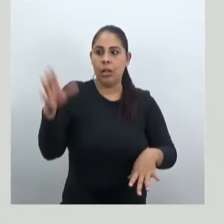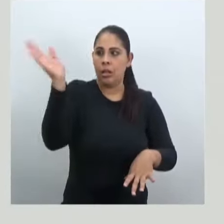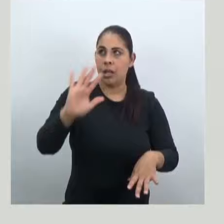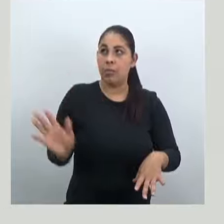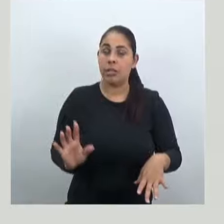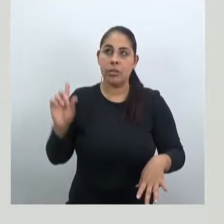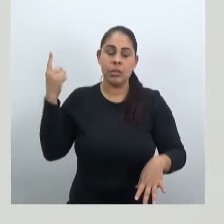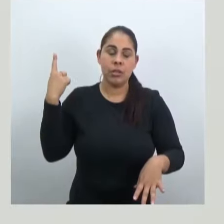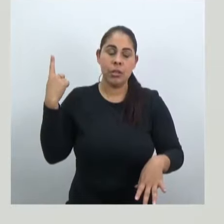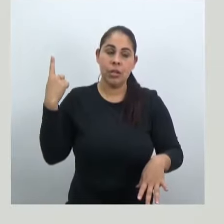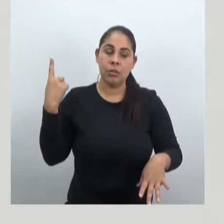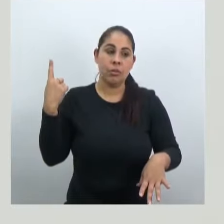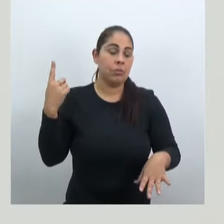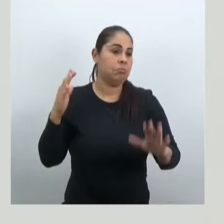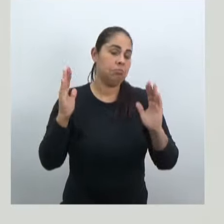te cambia.